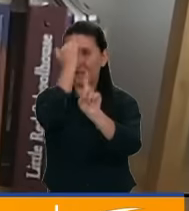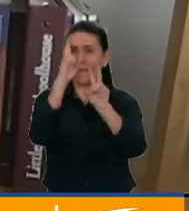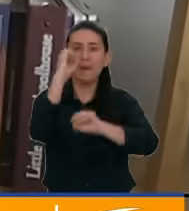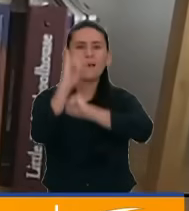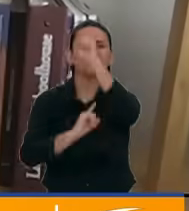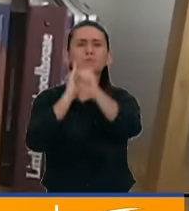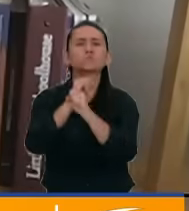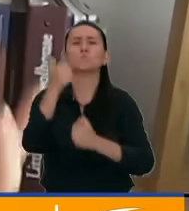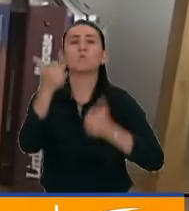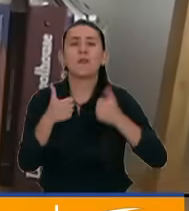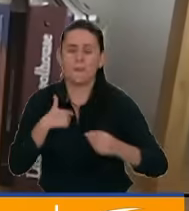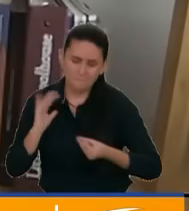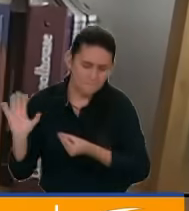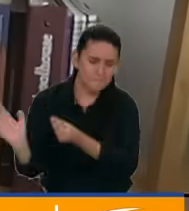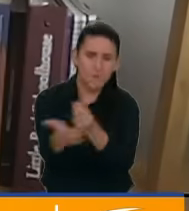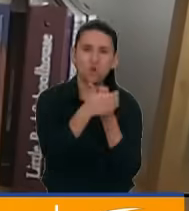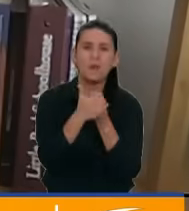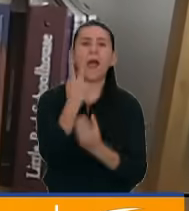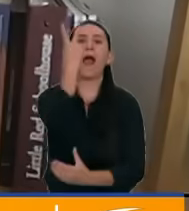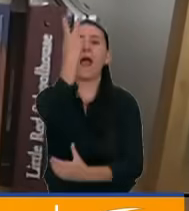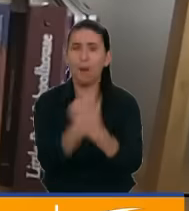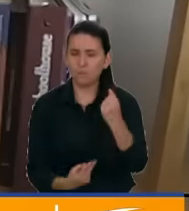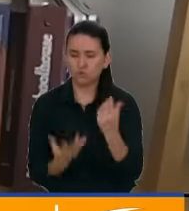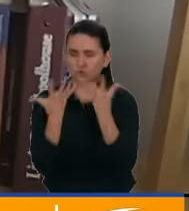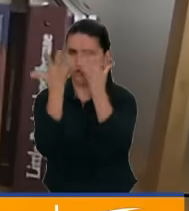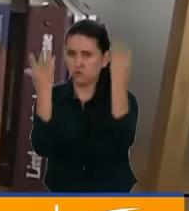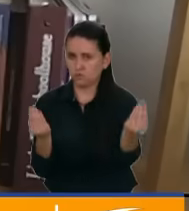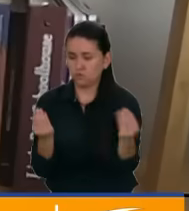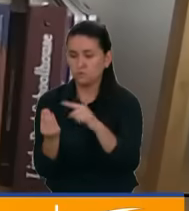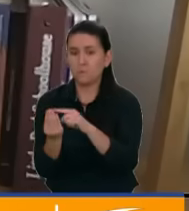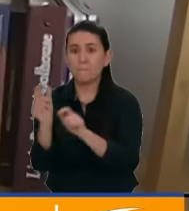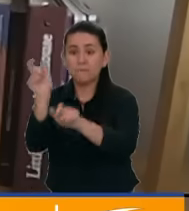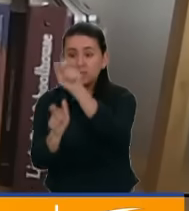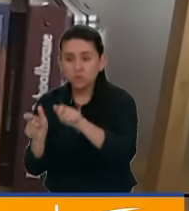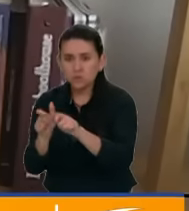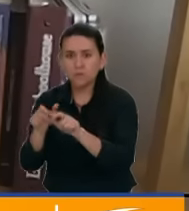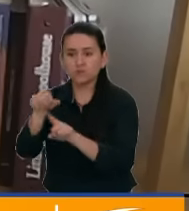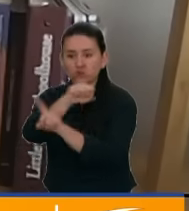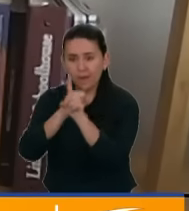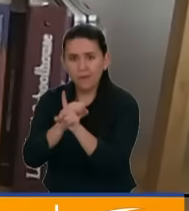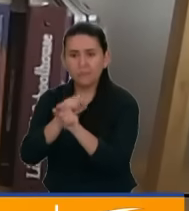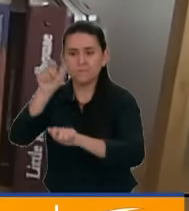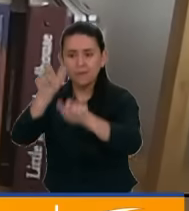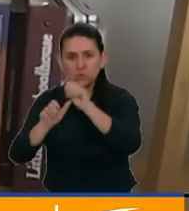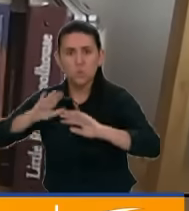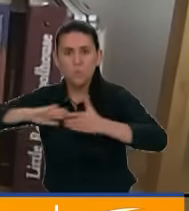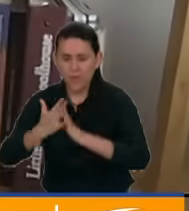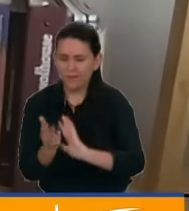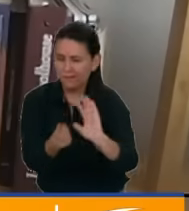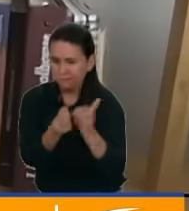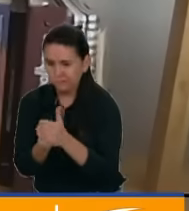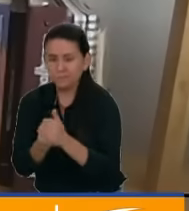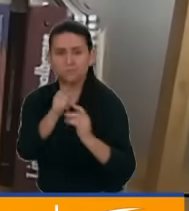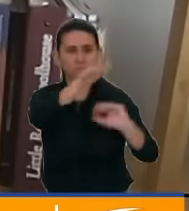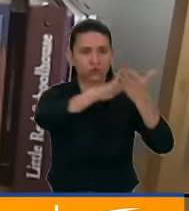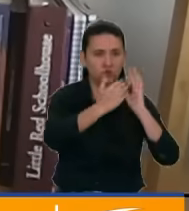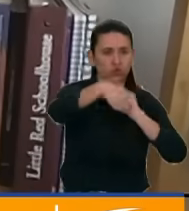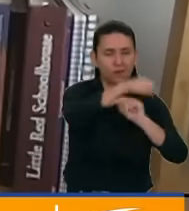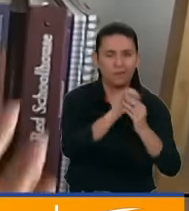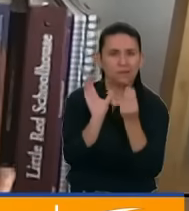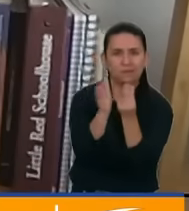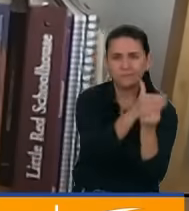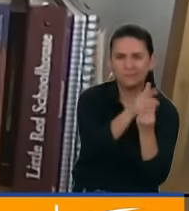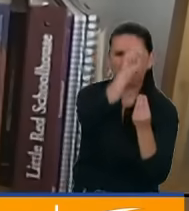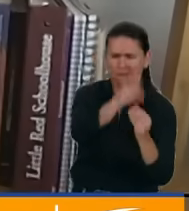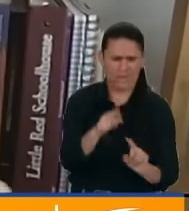que es proteger a las dos sociedades civiles del conflicto armado por el que están pasando. Ese tiene que ser el objetivo.